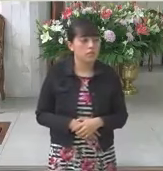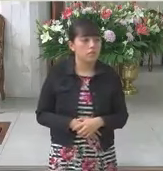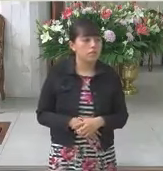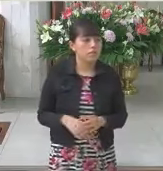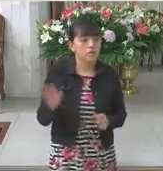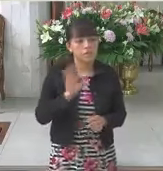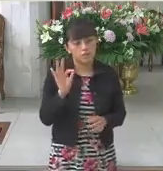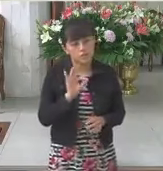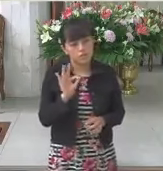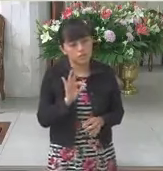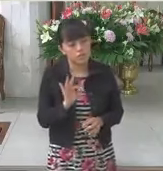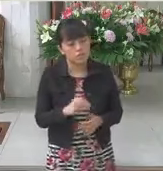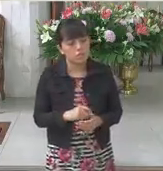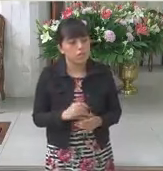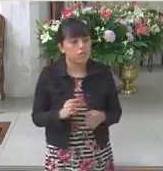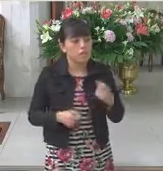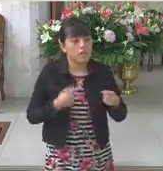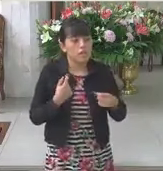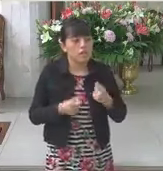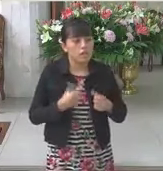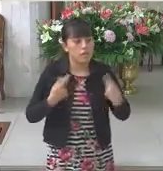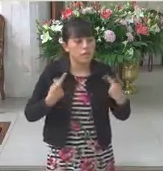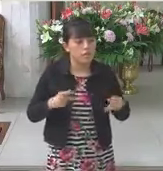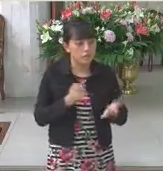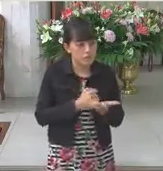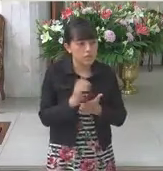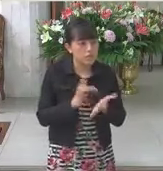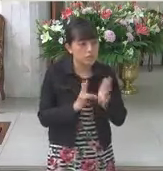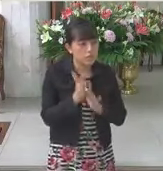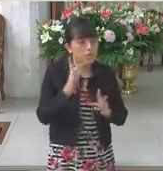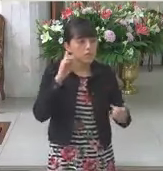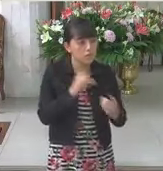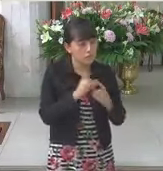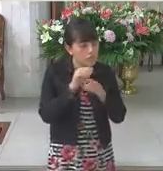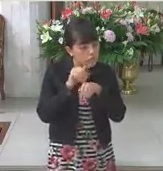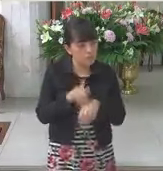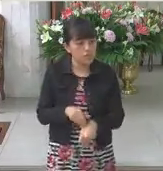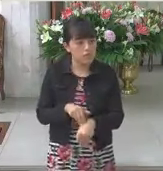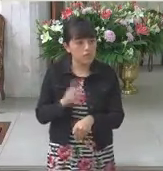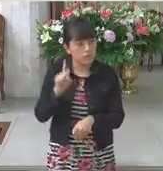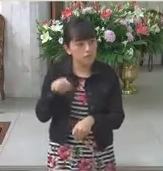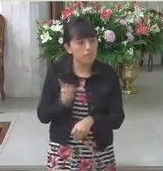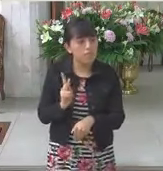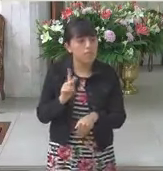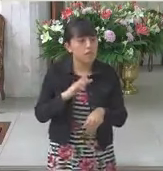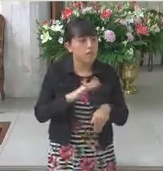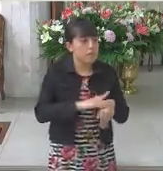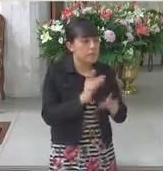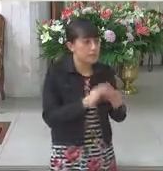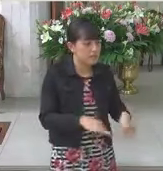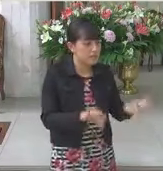su padre y madre y mujer e hijos y hermanos aún también su propia vida no puede ser